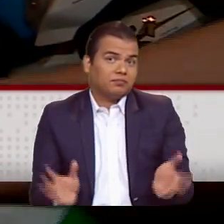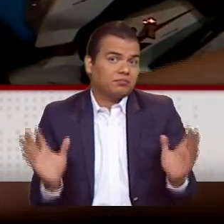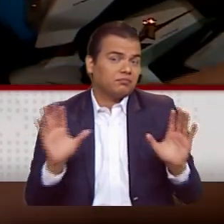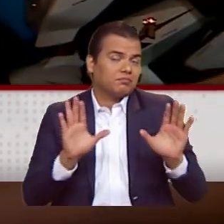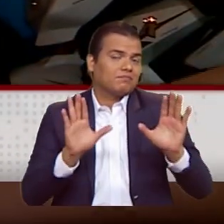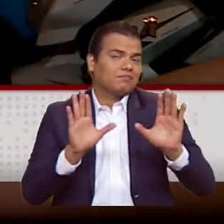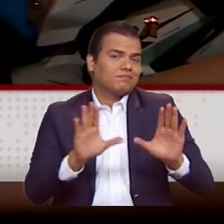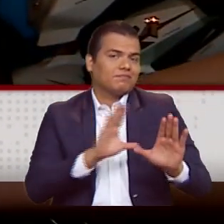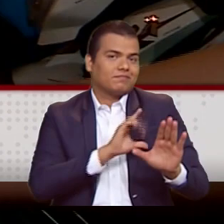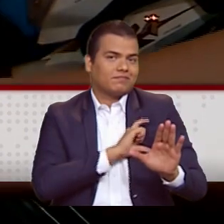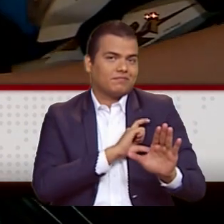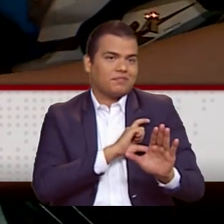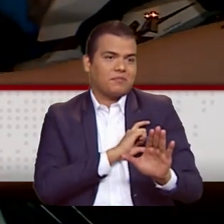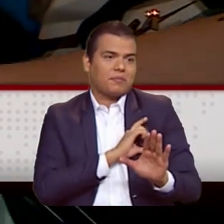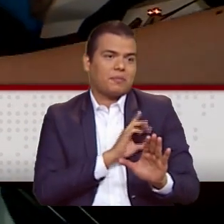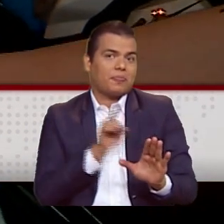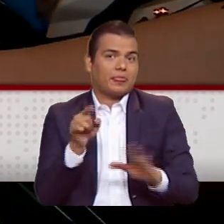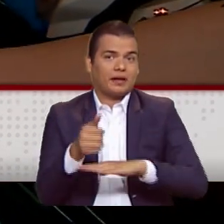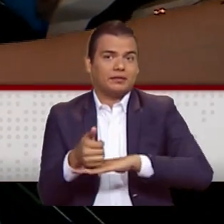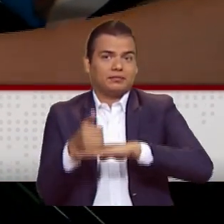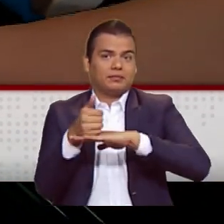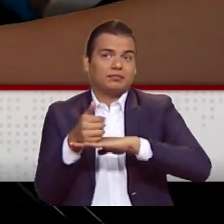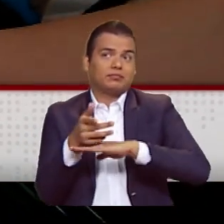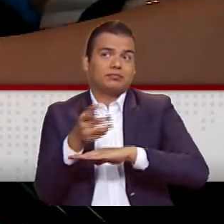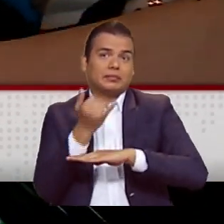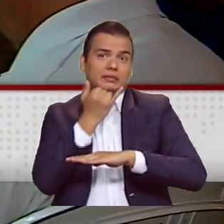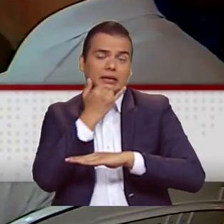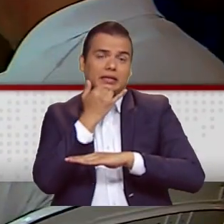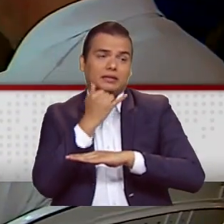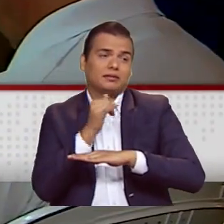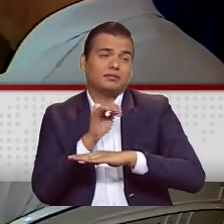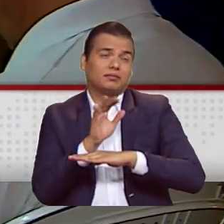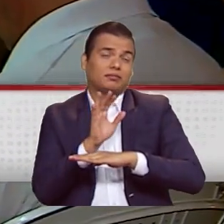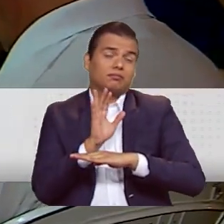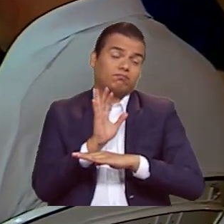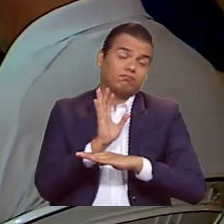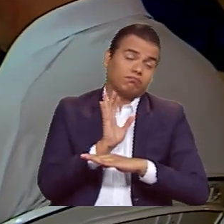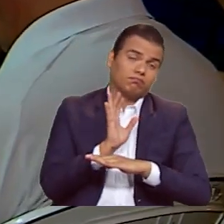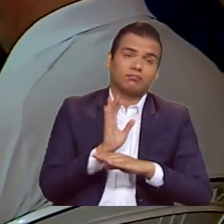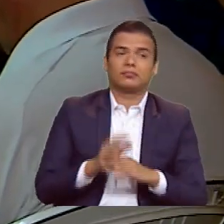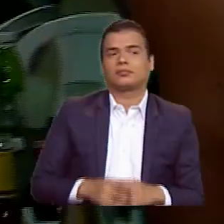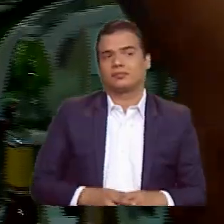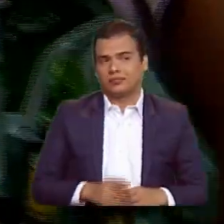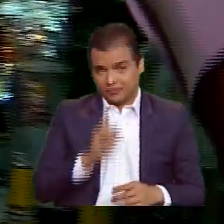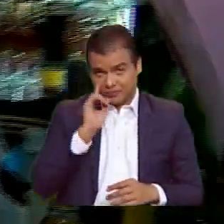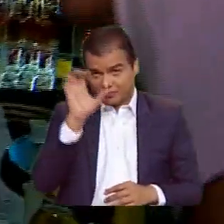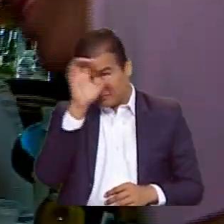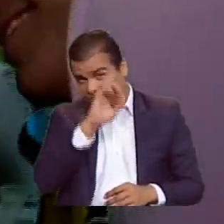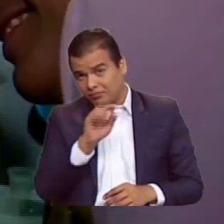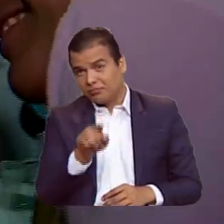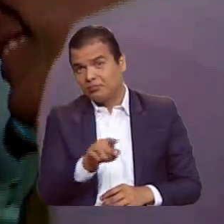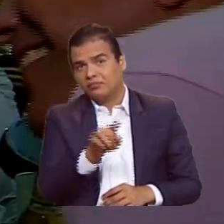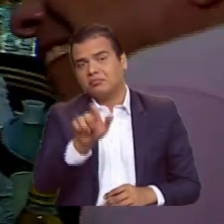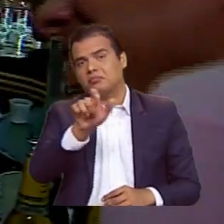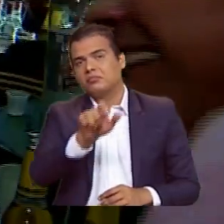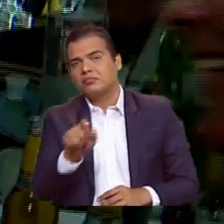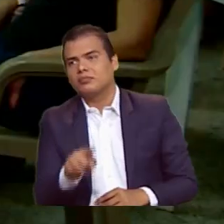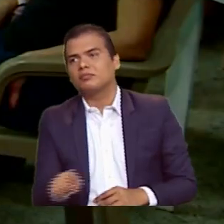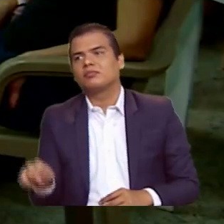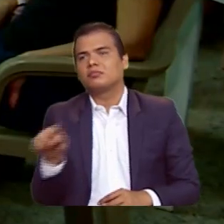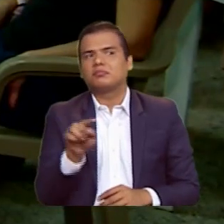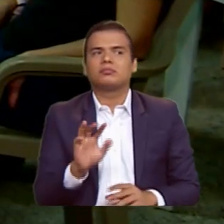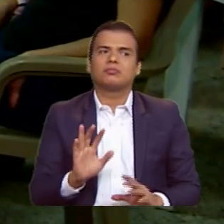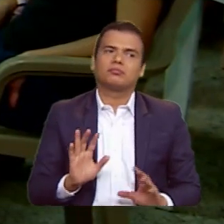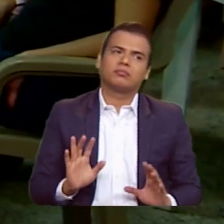Cali, ahí Pucineri salió con muy mala disposición técnica. Como pueden ver, el ambiente en este punto de la ciudad